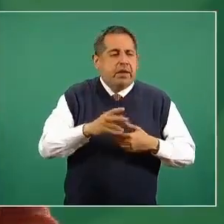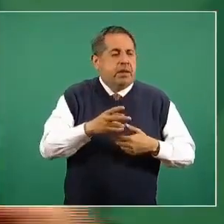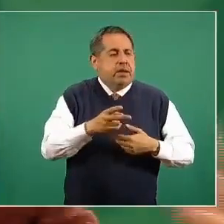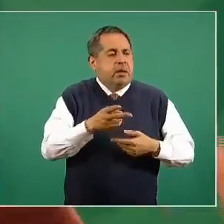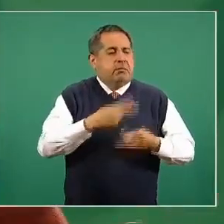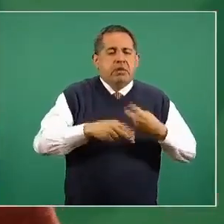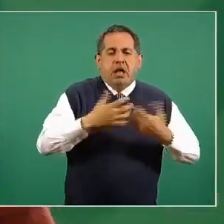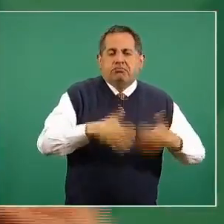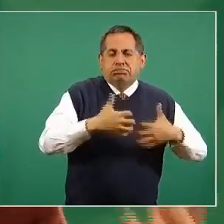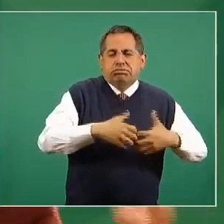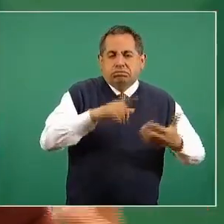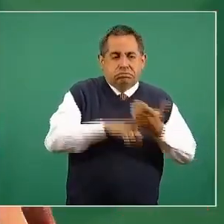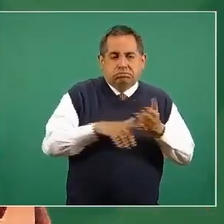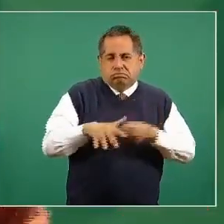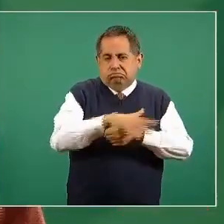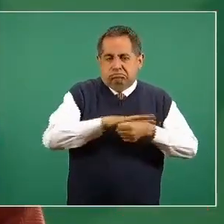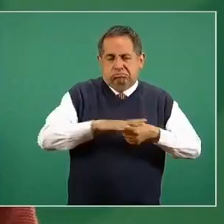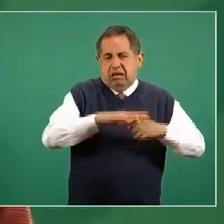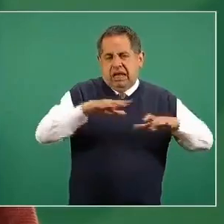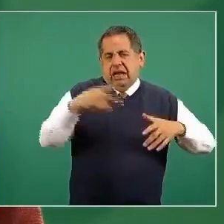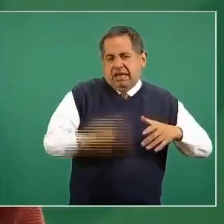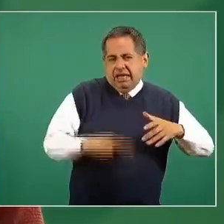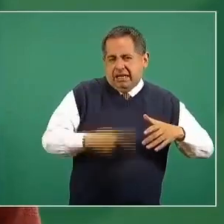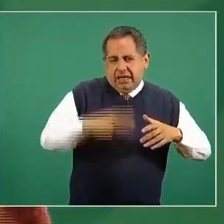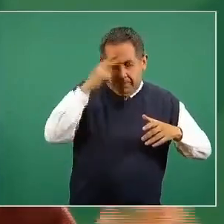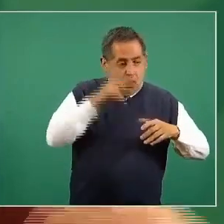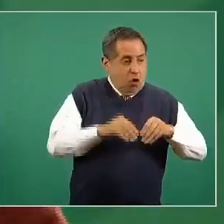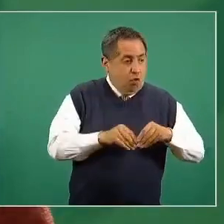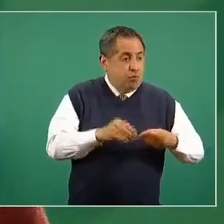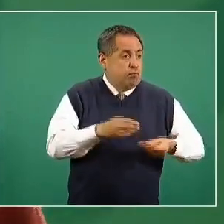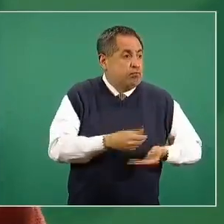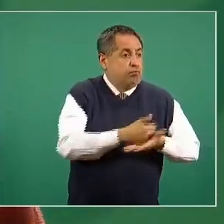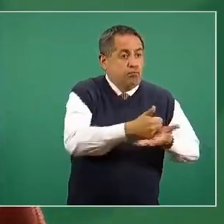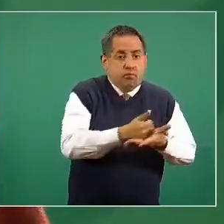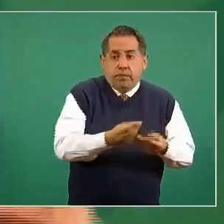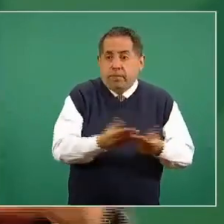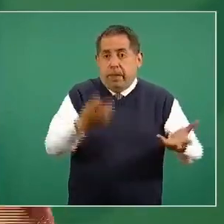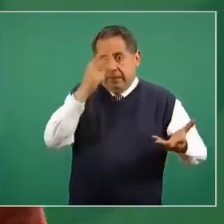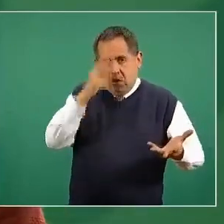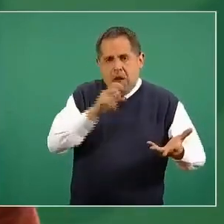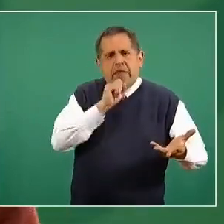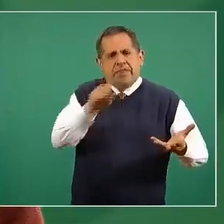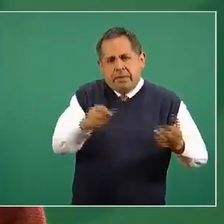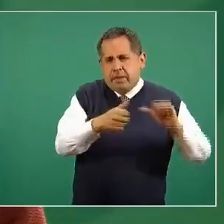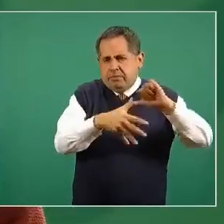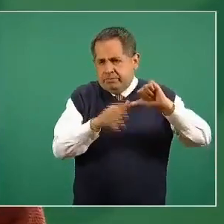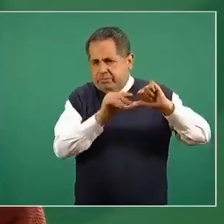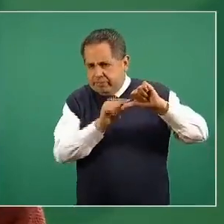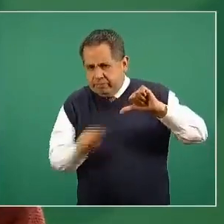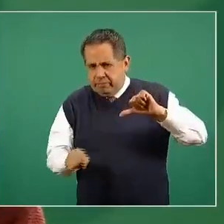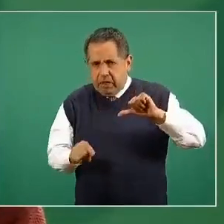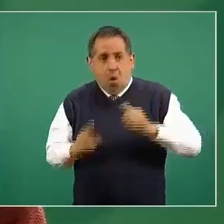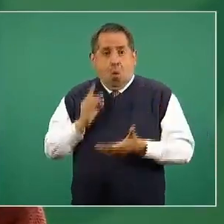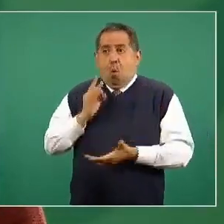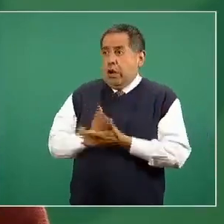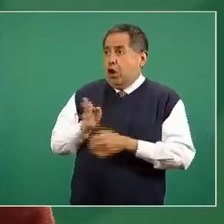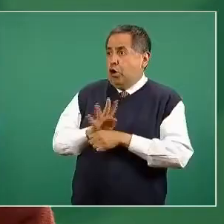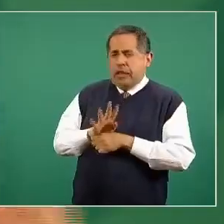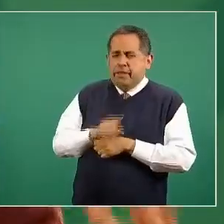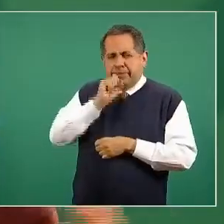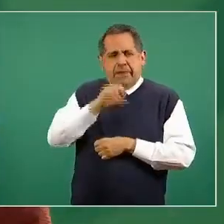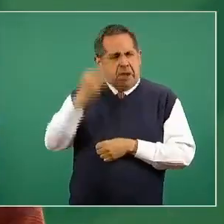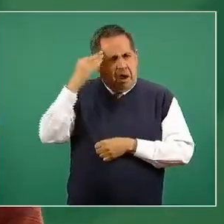producción regional que permita abastecer no solo al mercado mexicano y no solamente durante la fase aguda de la